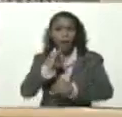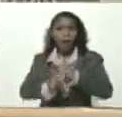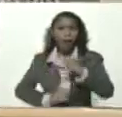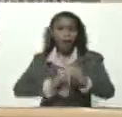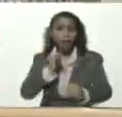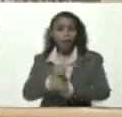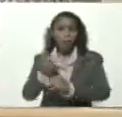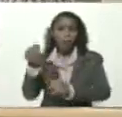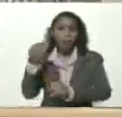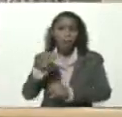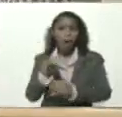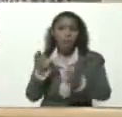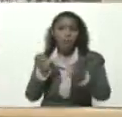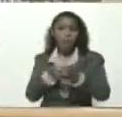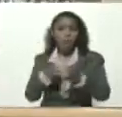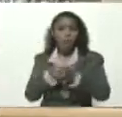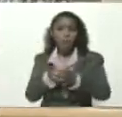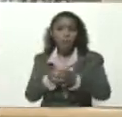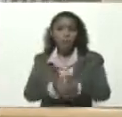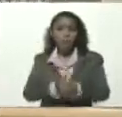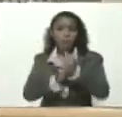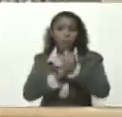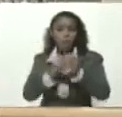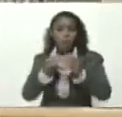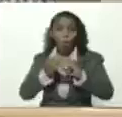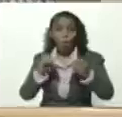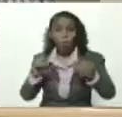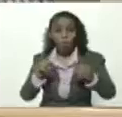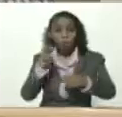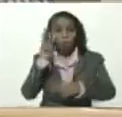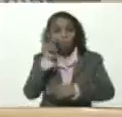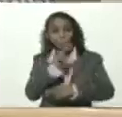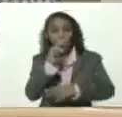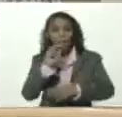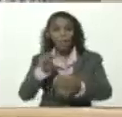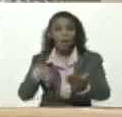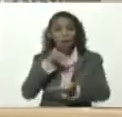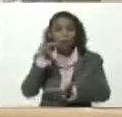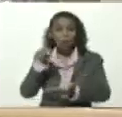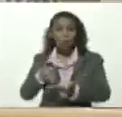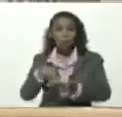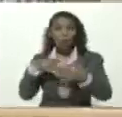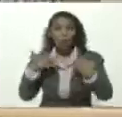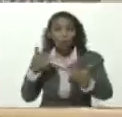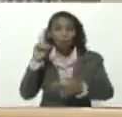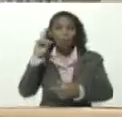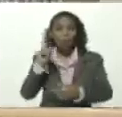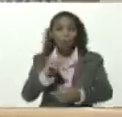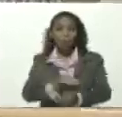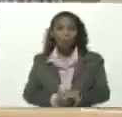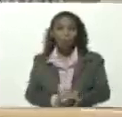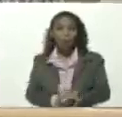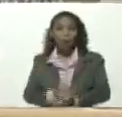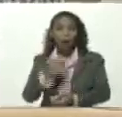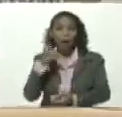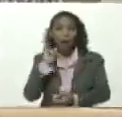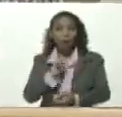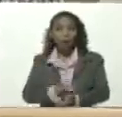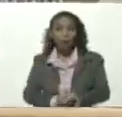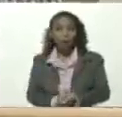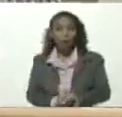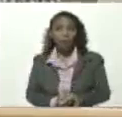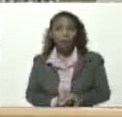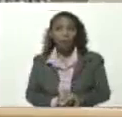internacionales, además de los grupos y de las organizaciones de observación nacional que también están